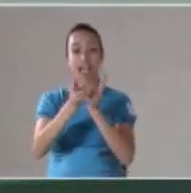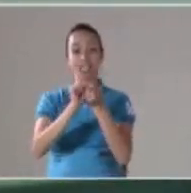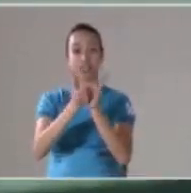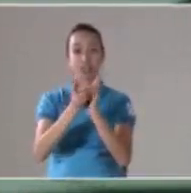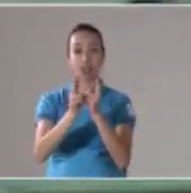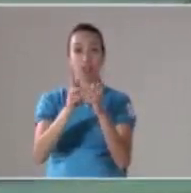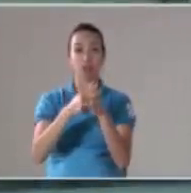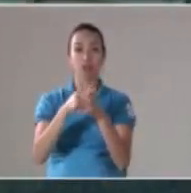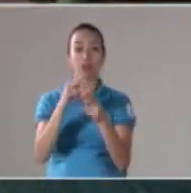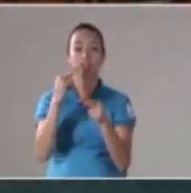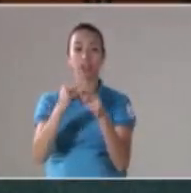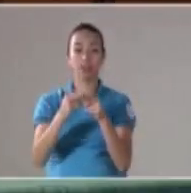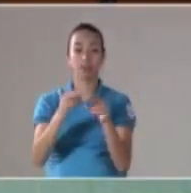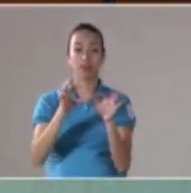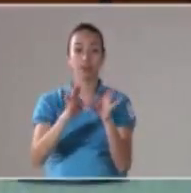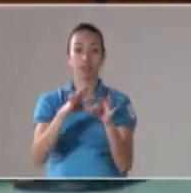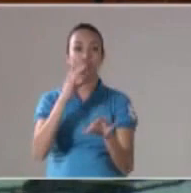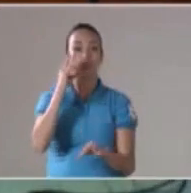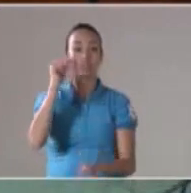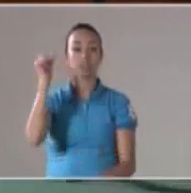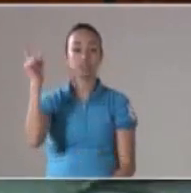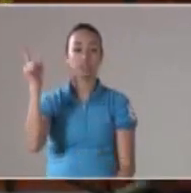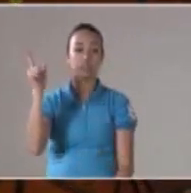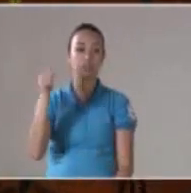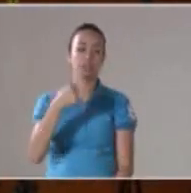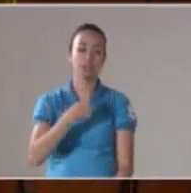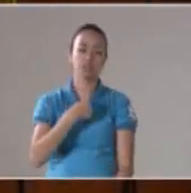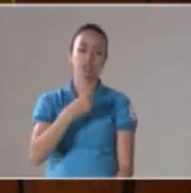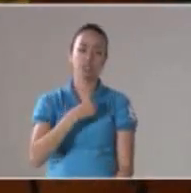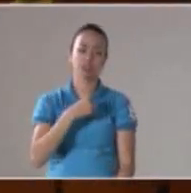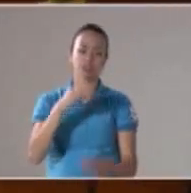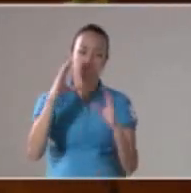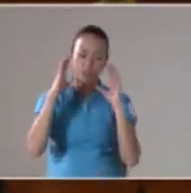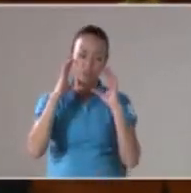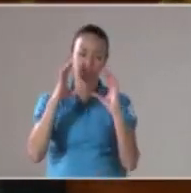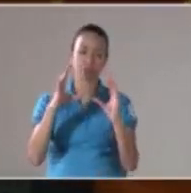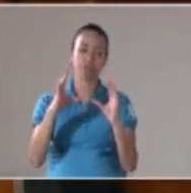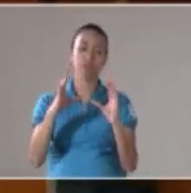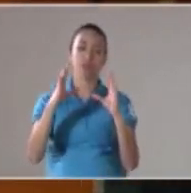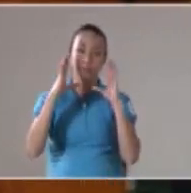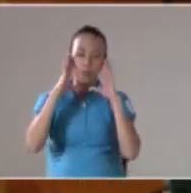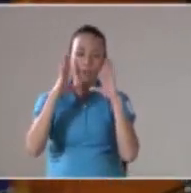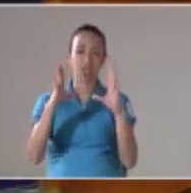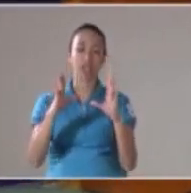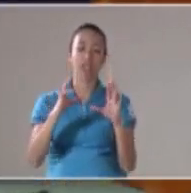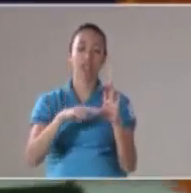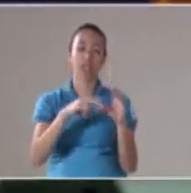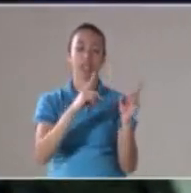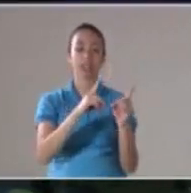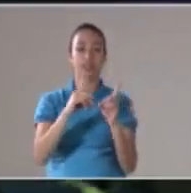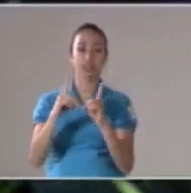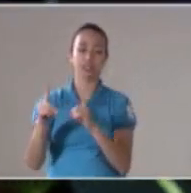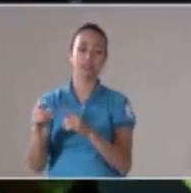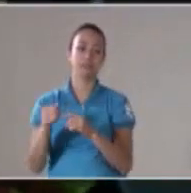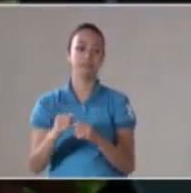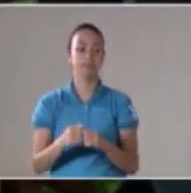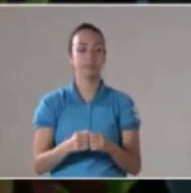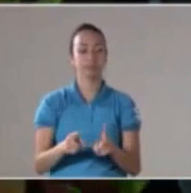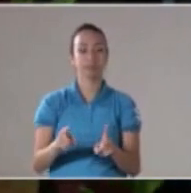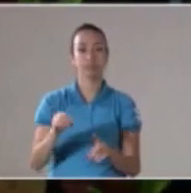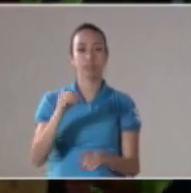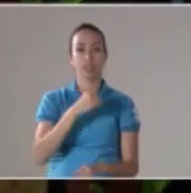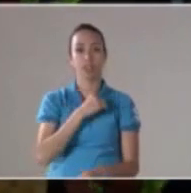Entonces, yo me quiero circunscribir a lo de la guianza, pero no puedo dejar pasar por alto otros versículos acá que quiero